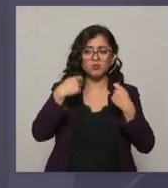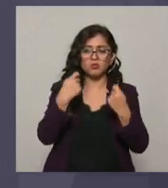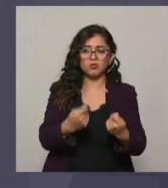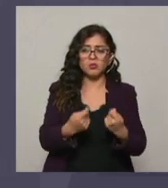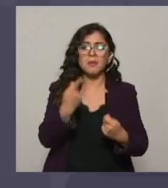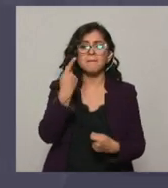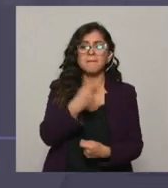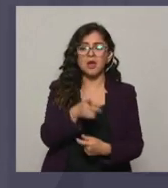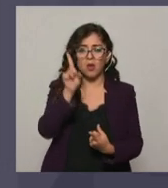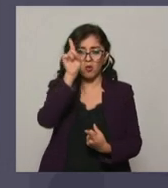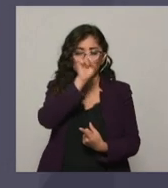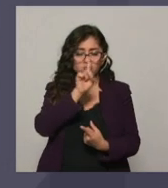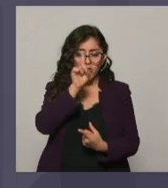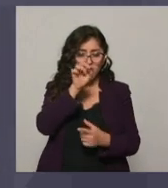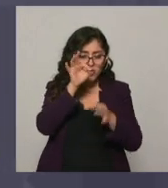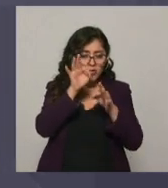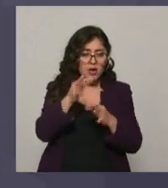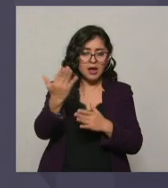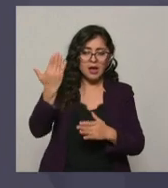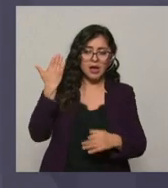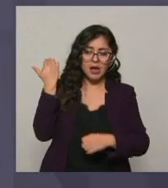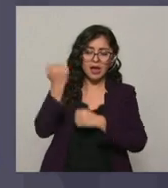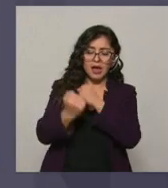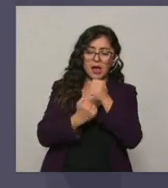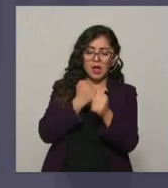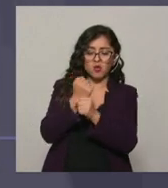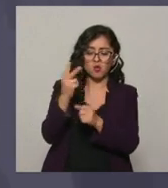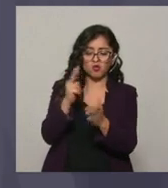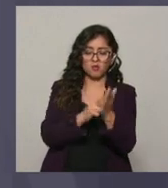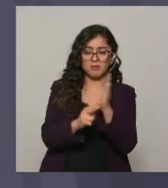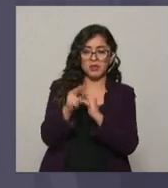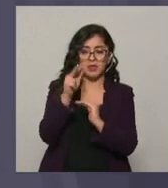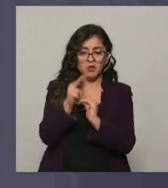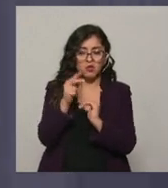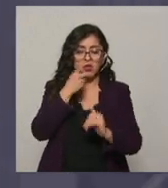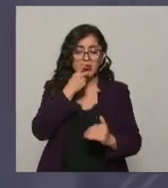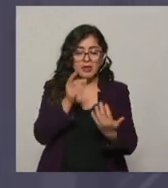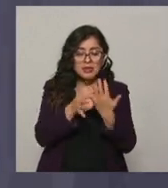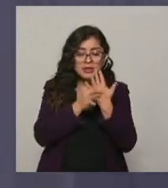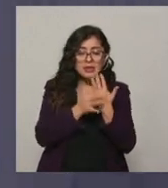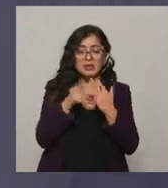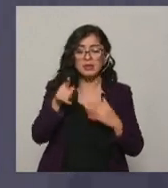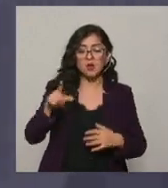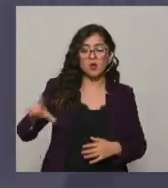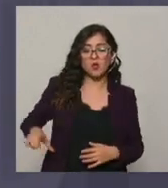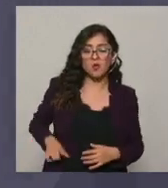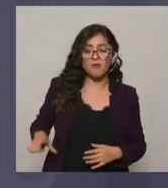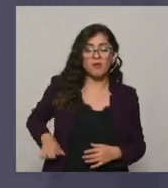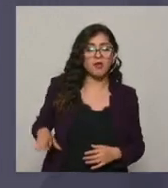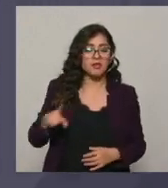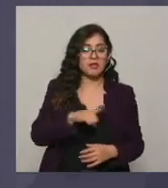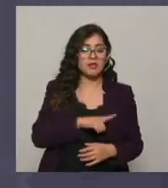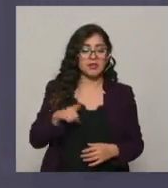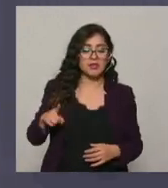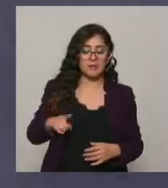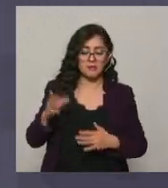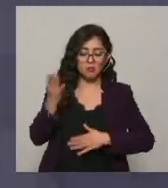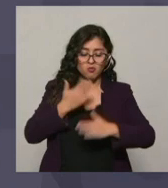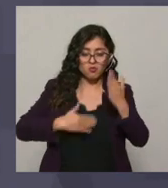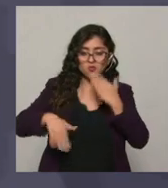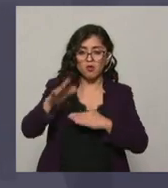sus recomendaciones del 2018, justamente habla de que los gobiernos tienen que impulsar campañas